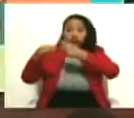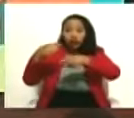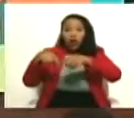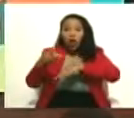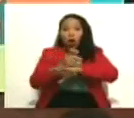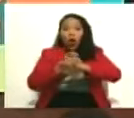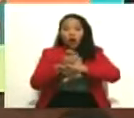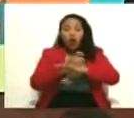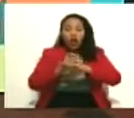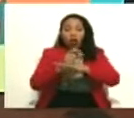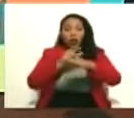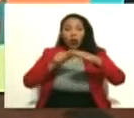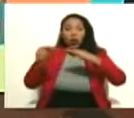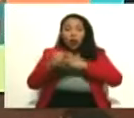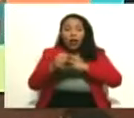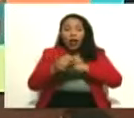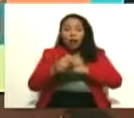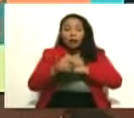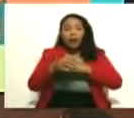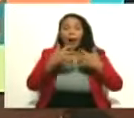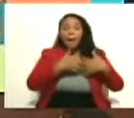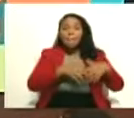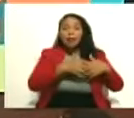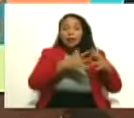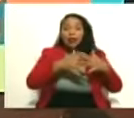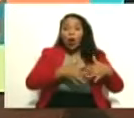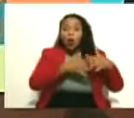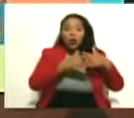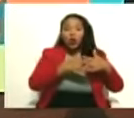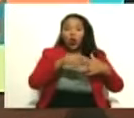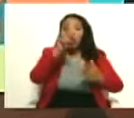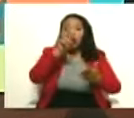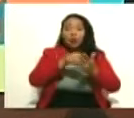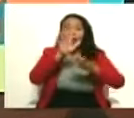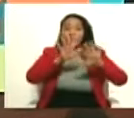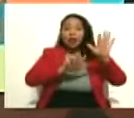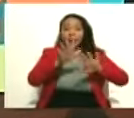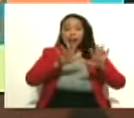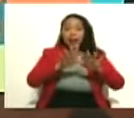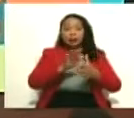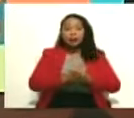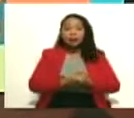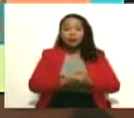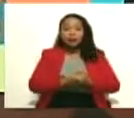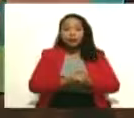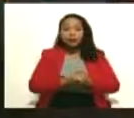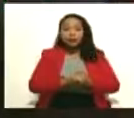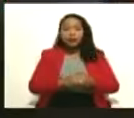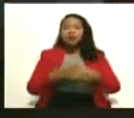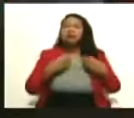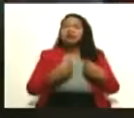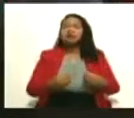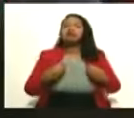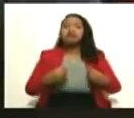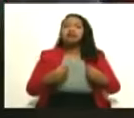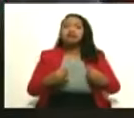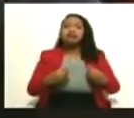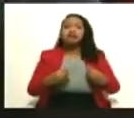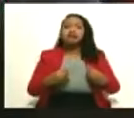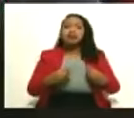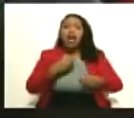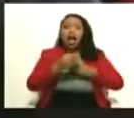gobierno de Guyana y la ExxonMobil en el 2015, una carta para pactar